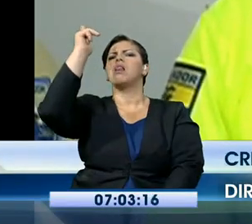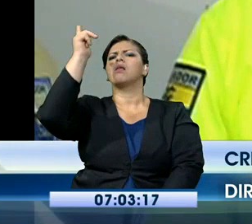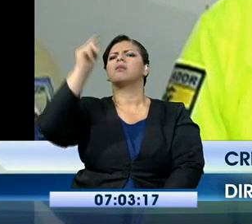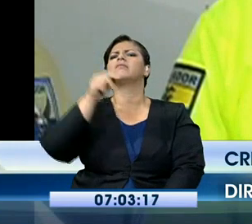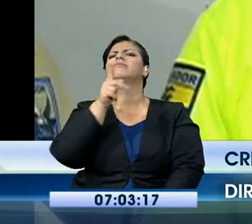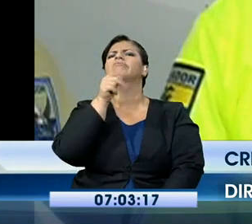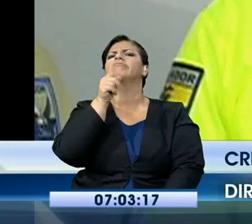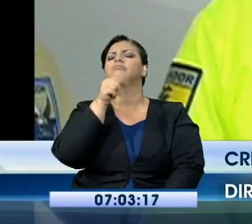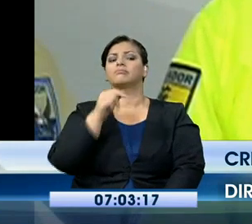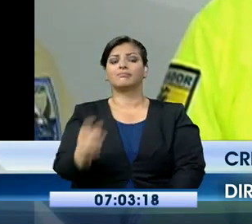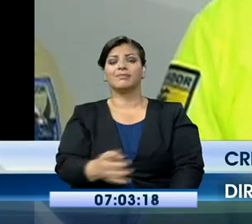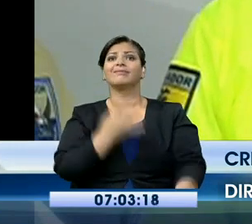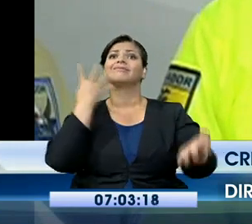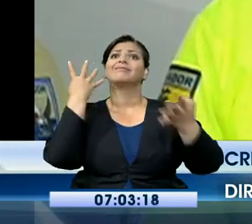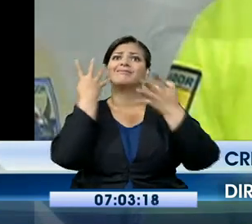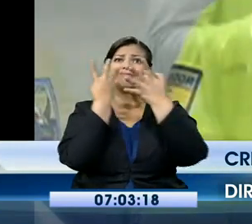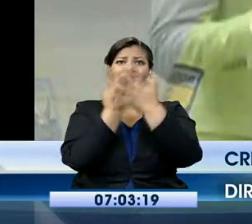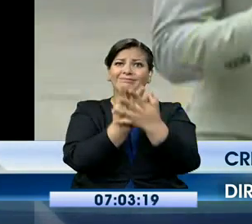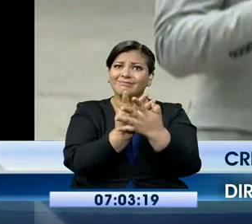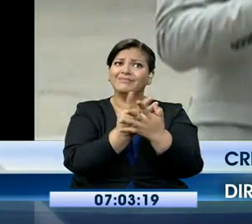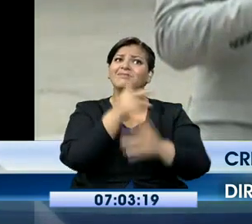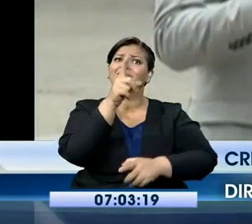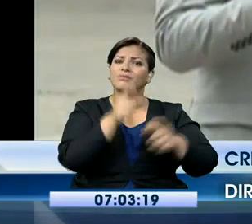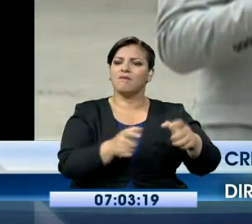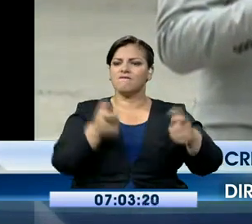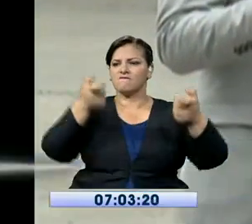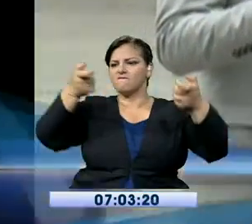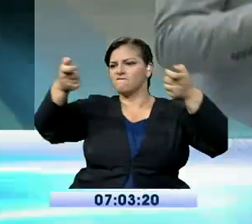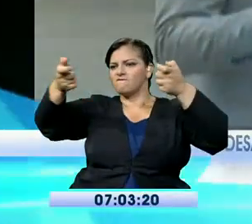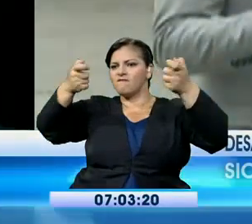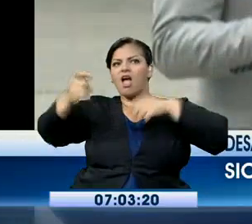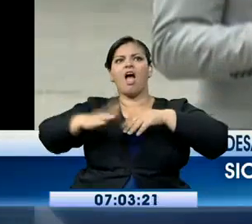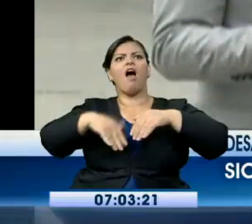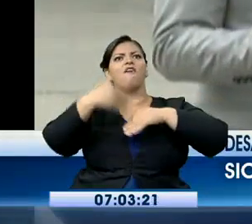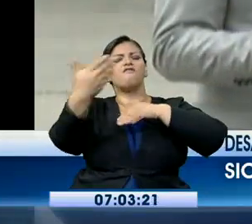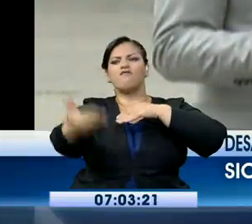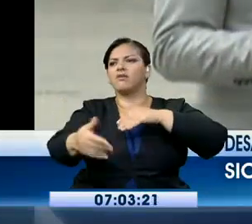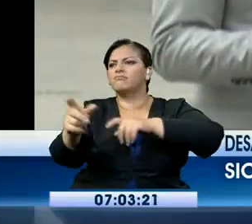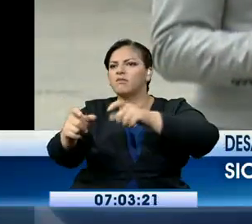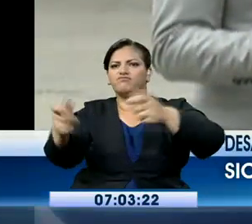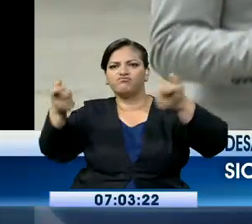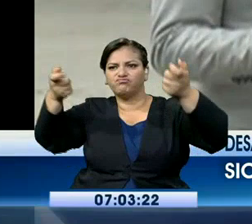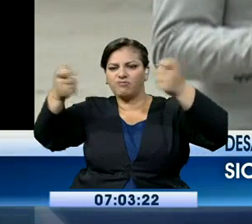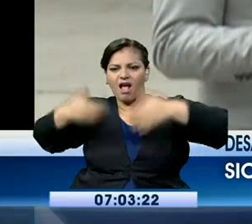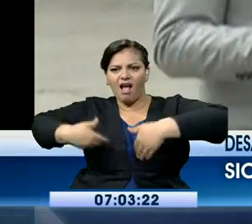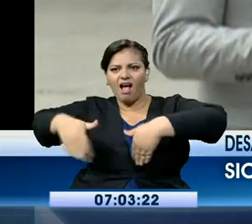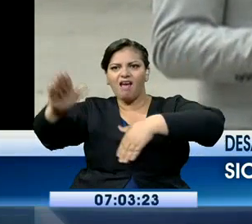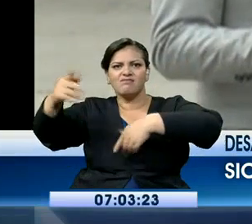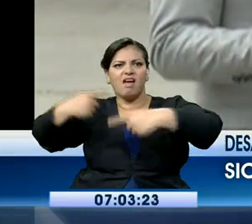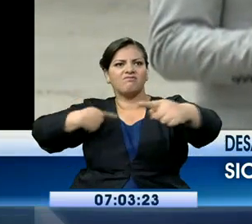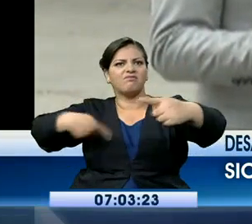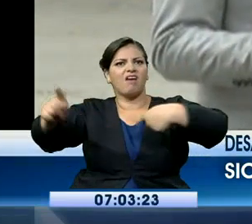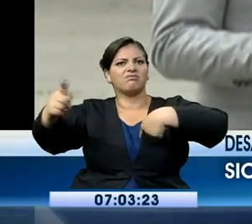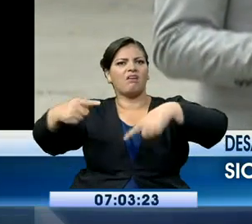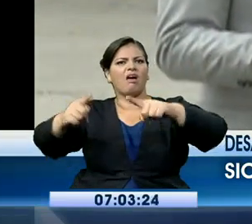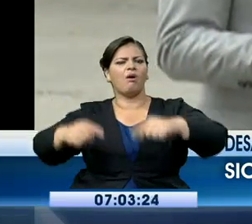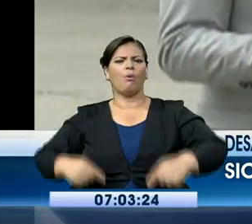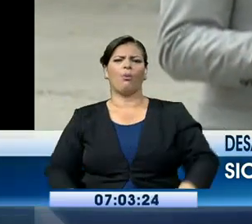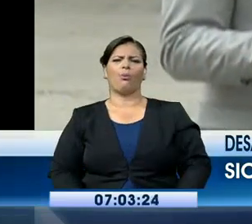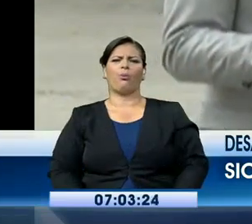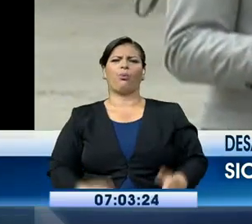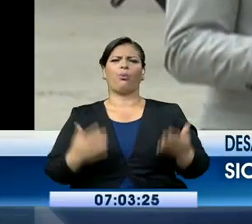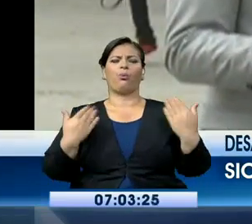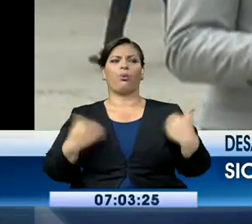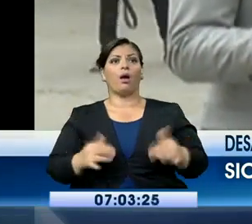disponían diversas acciones delictivas. La Policía Nacional no precisó si las 6 muertes violentas y 5 tentativas de asesinato